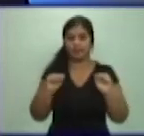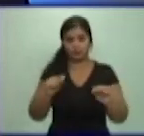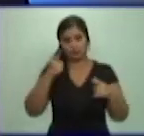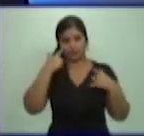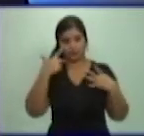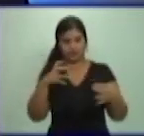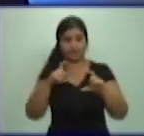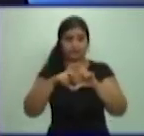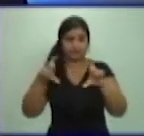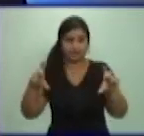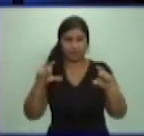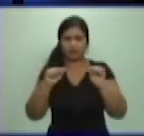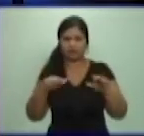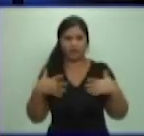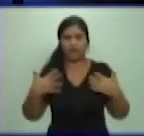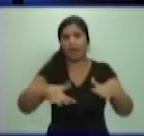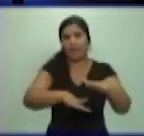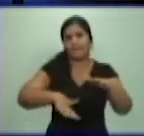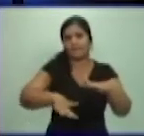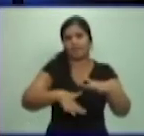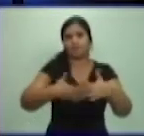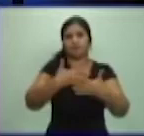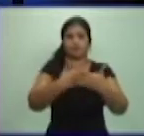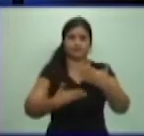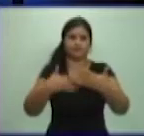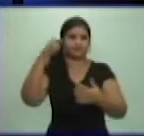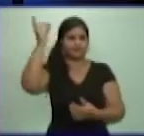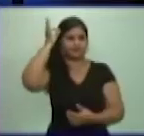Veamos entonces el siguiente texto.